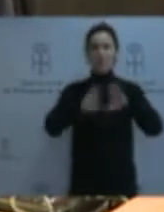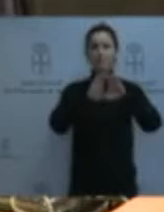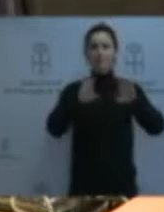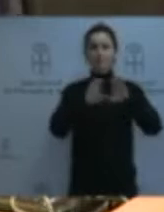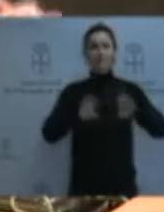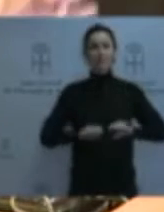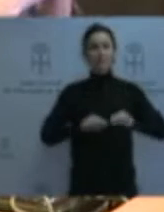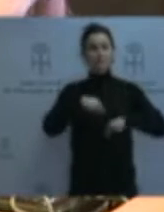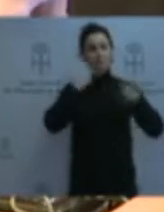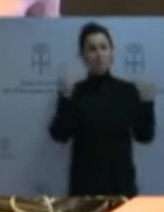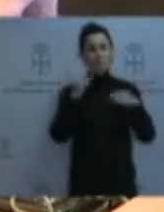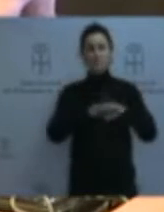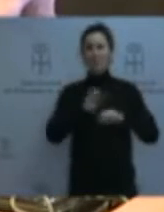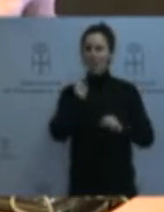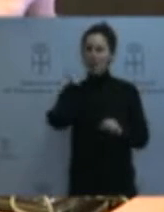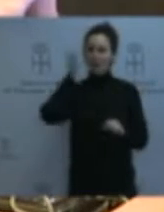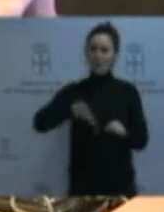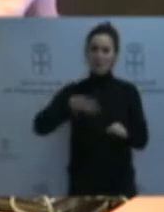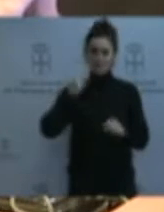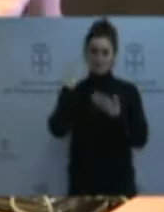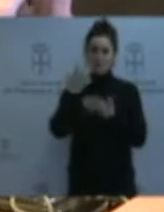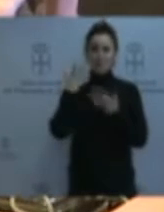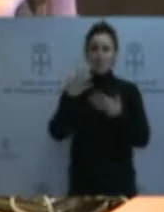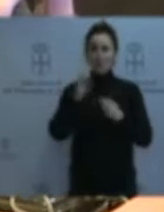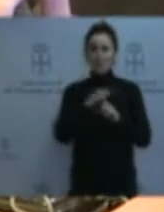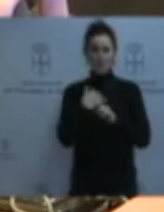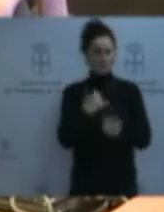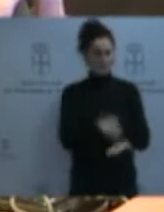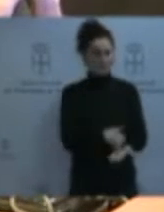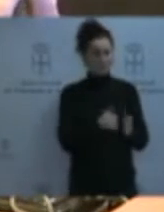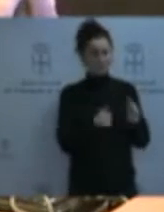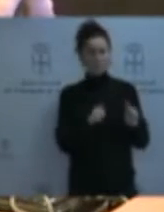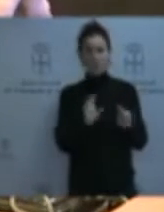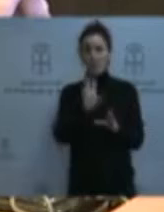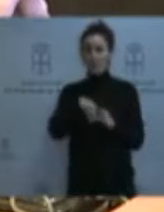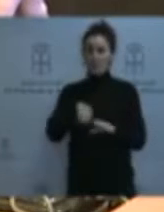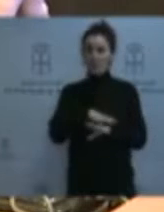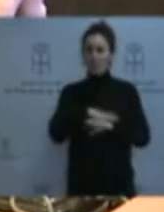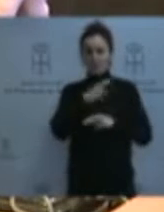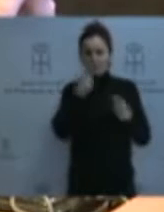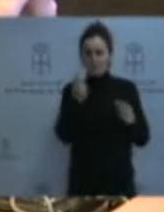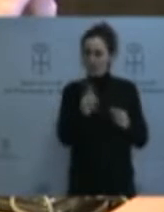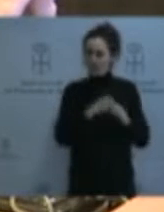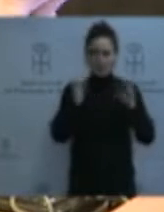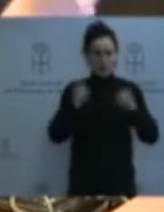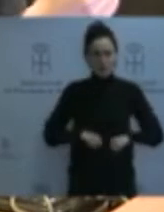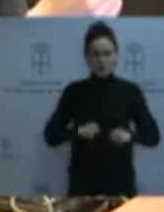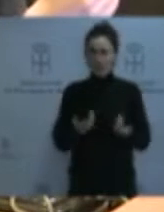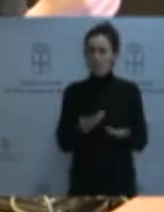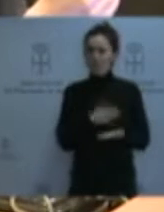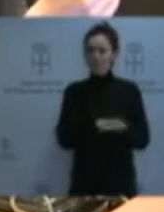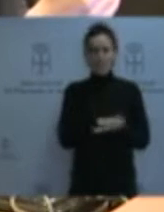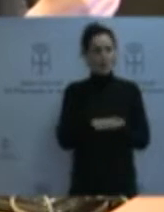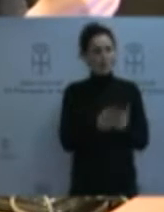de miles de personas que llevan años, incluso décadas, en una situación de precariedad laboral en las administraciones. No es un acuerdo, tampoco hay que decirlo, fruto de